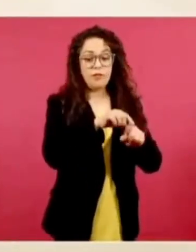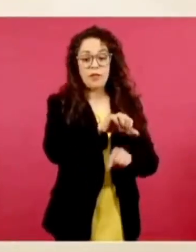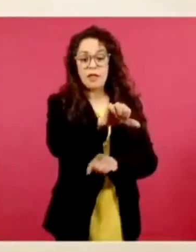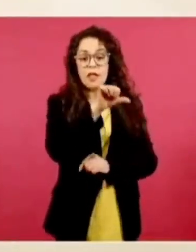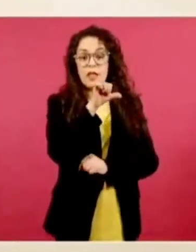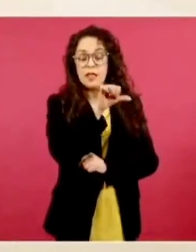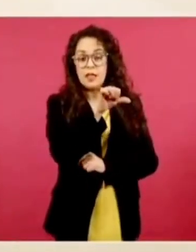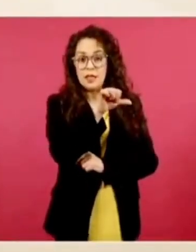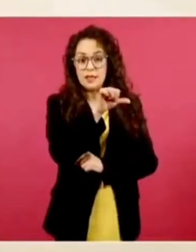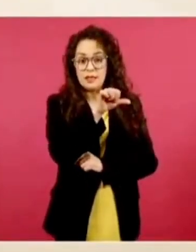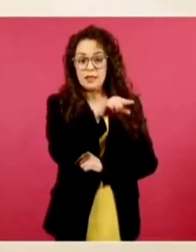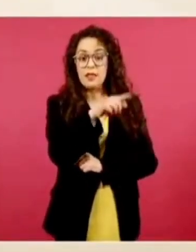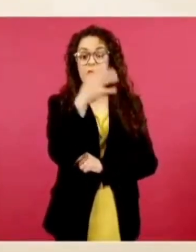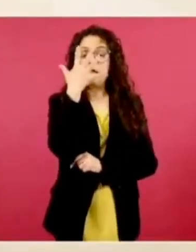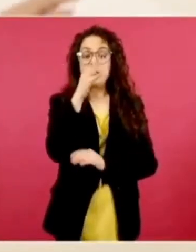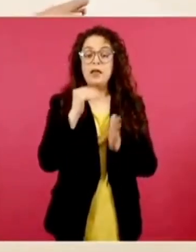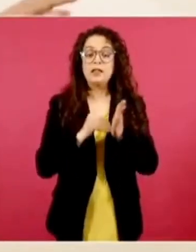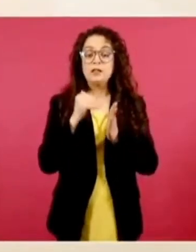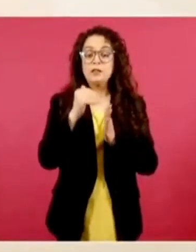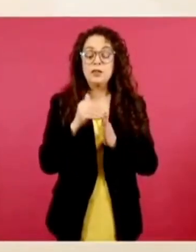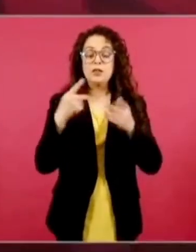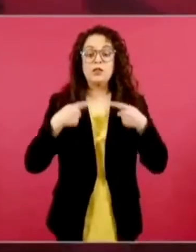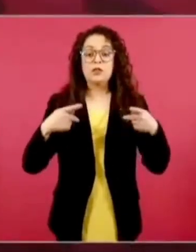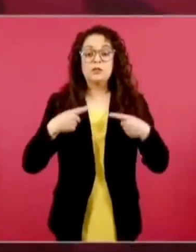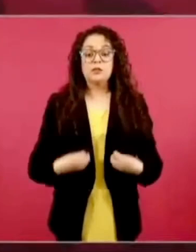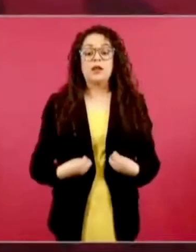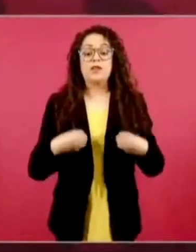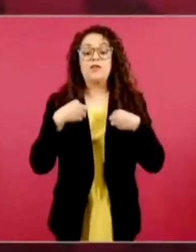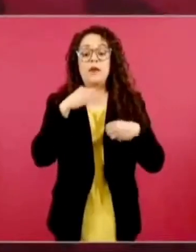10 millones de habitantes más,